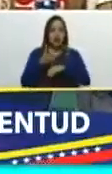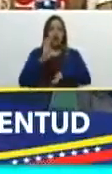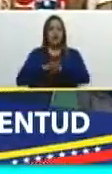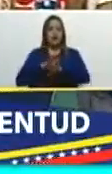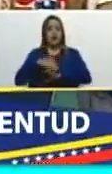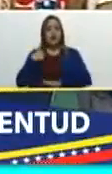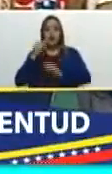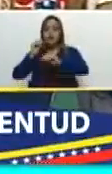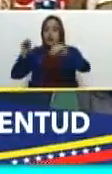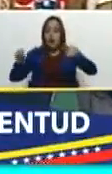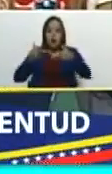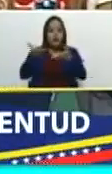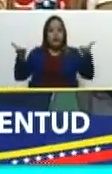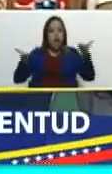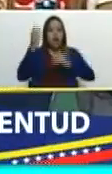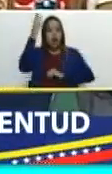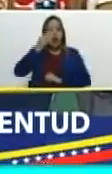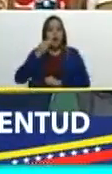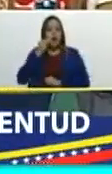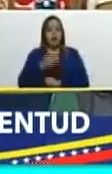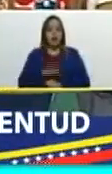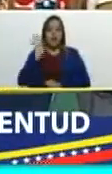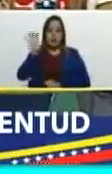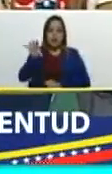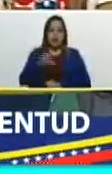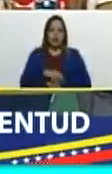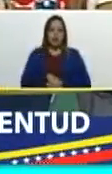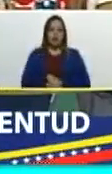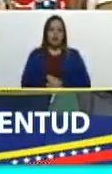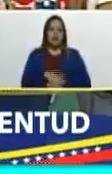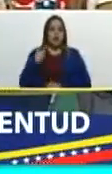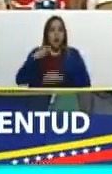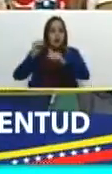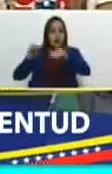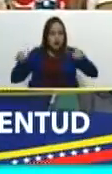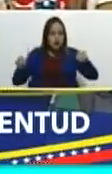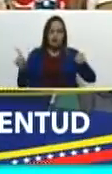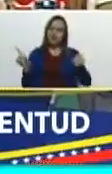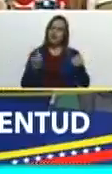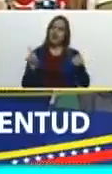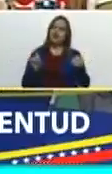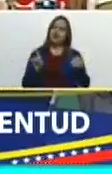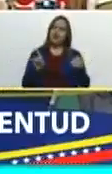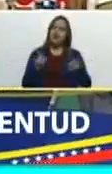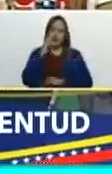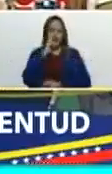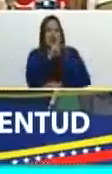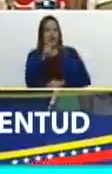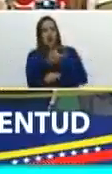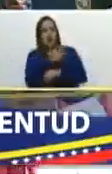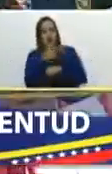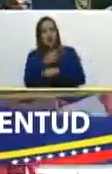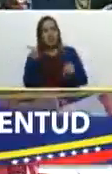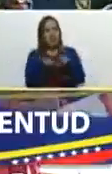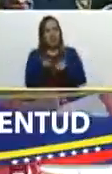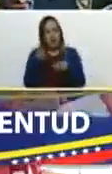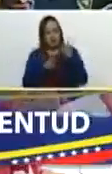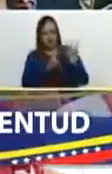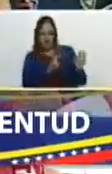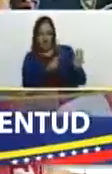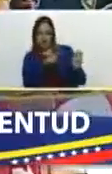estoy llamando, muchachos jóvenes de la patria, los estoy llamando no para que vean al gobierno como algo extraño,